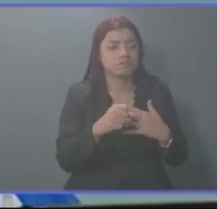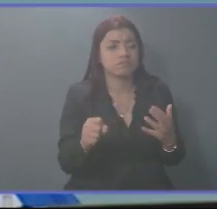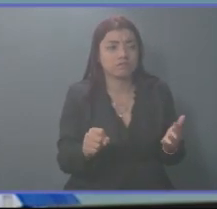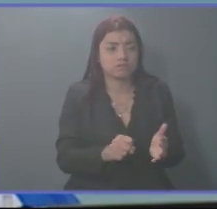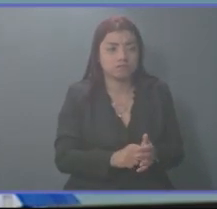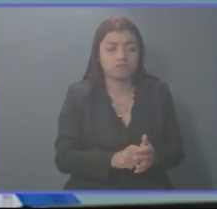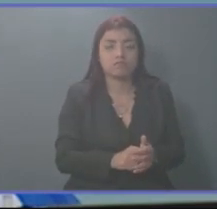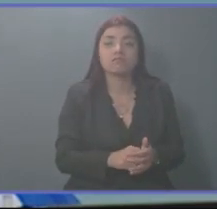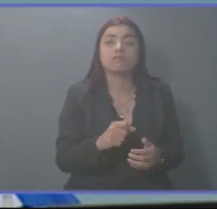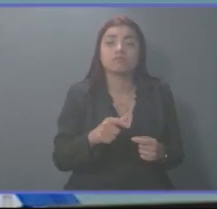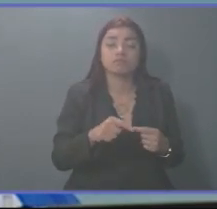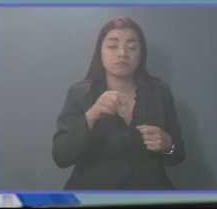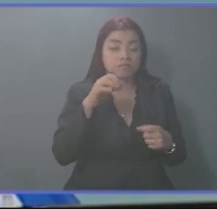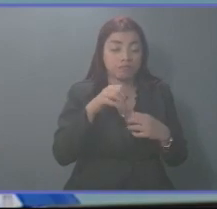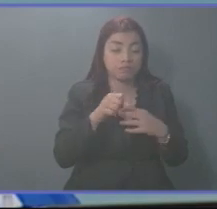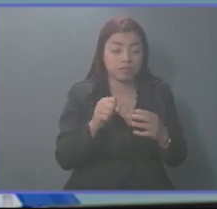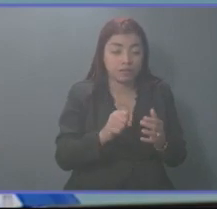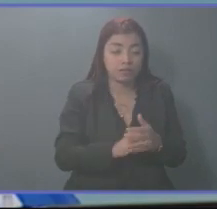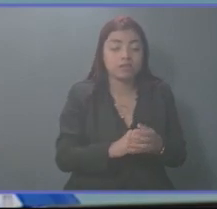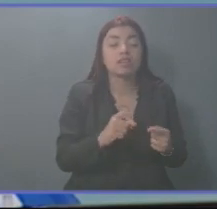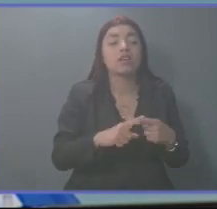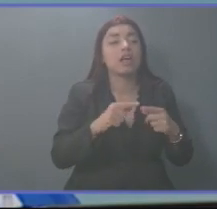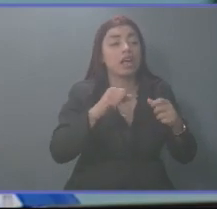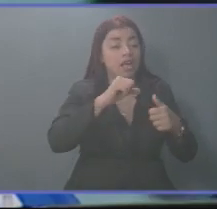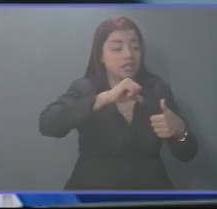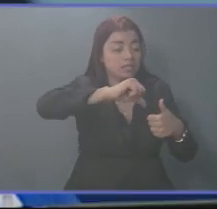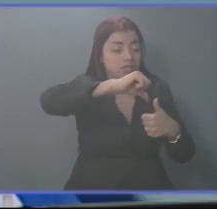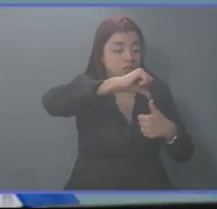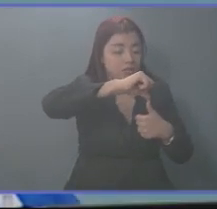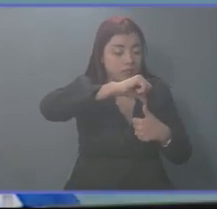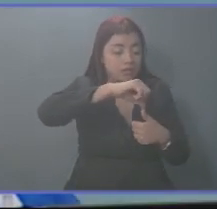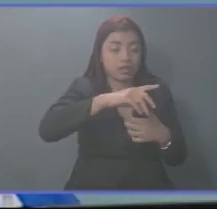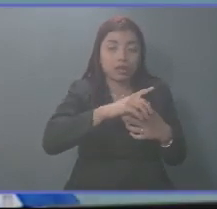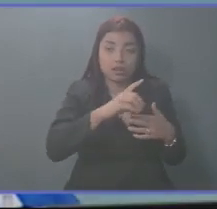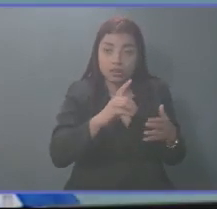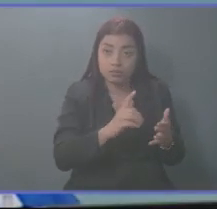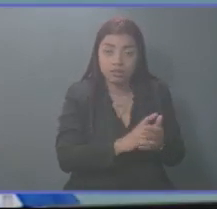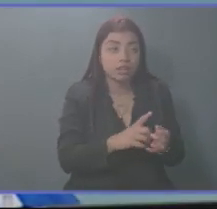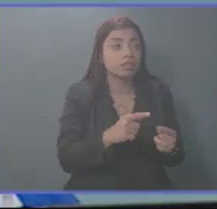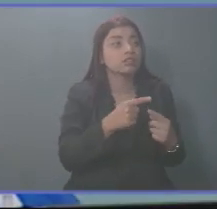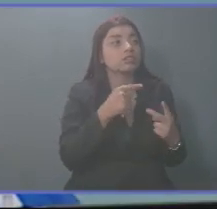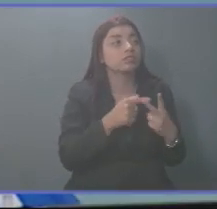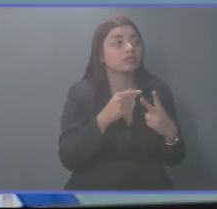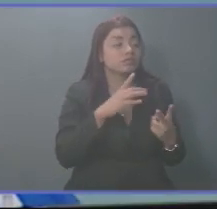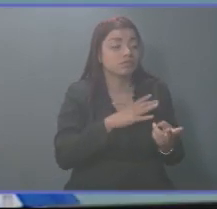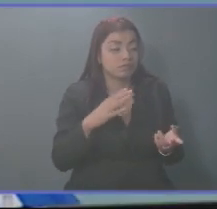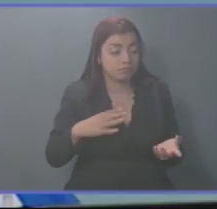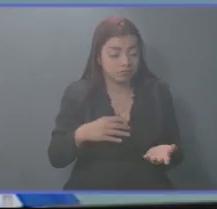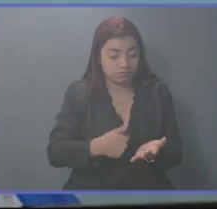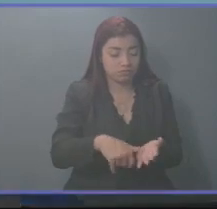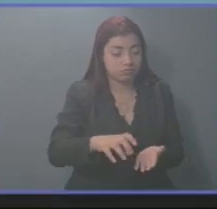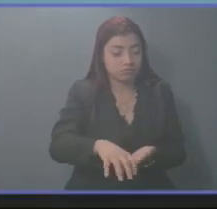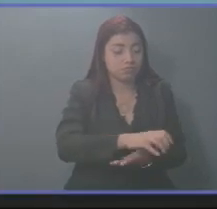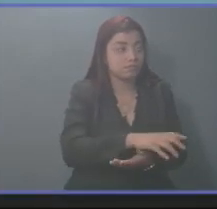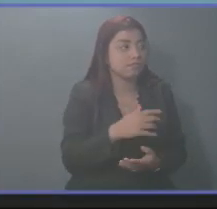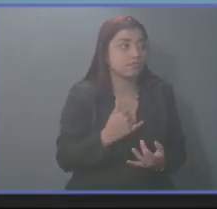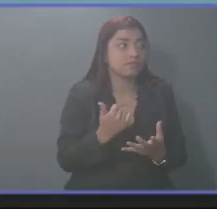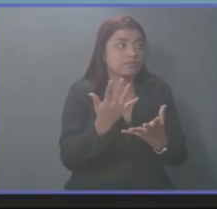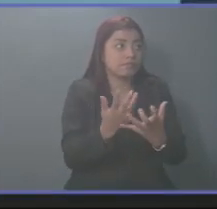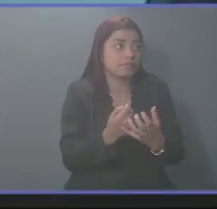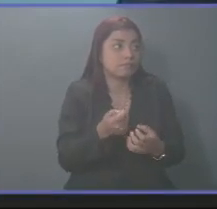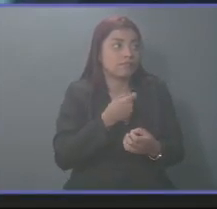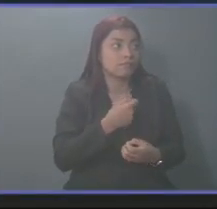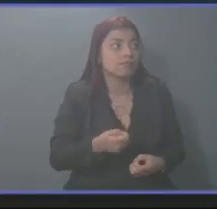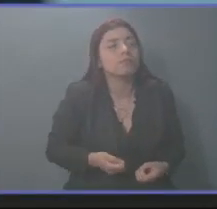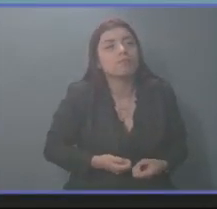legislativas, Parlamento Centroamericano y también para consejos municipales. Quiero iniciar, pues creo yo